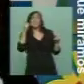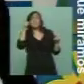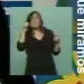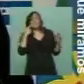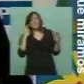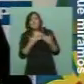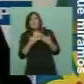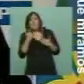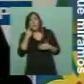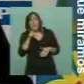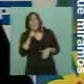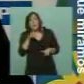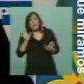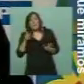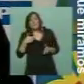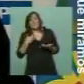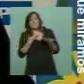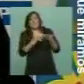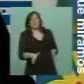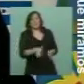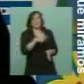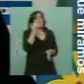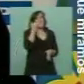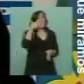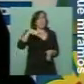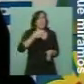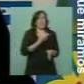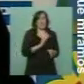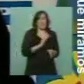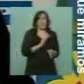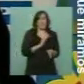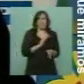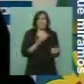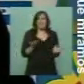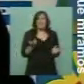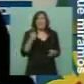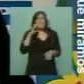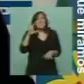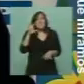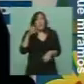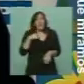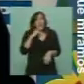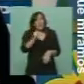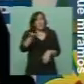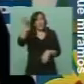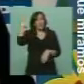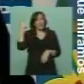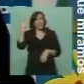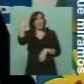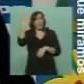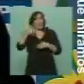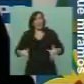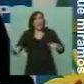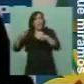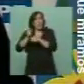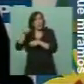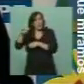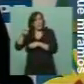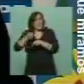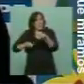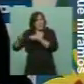esto se acuerdan cuando el otro día explicaba en la bolsa todos esos rumores que se largan y que se vienen largando permanentemente cómo